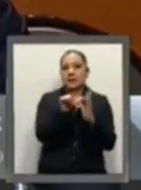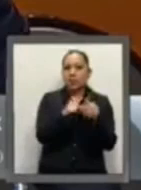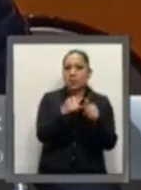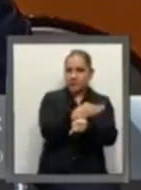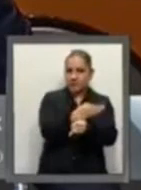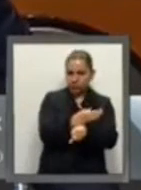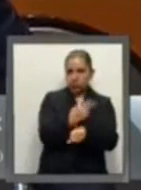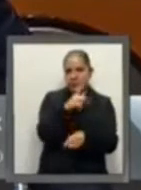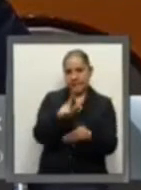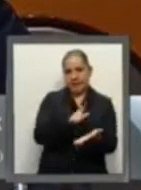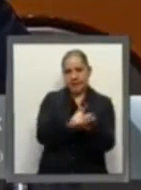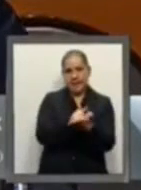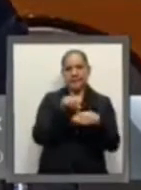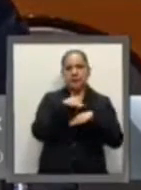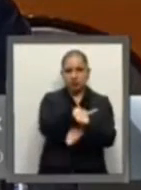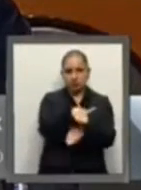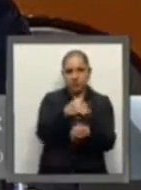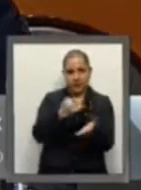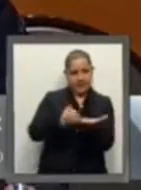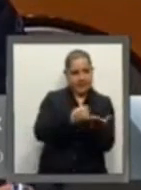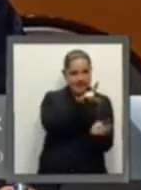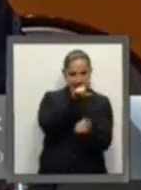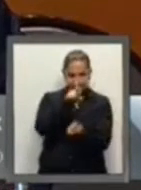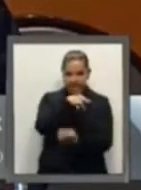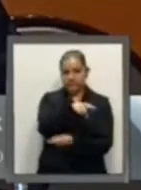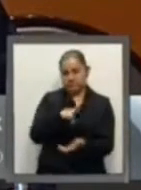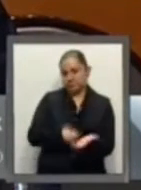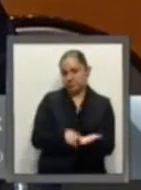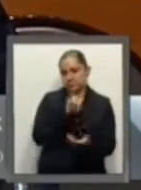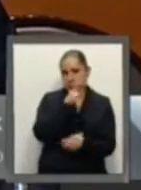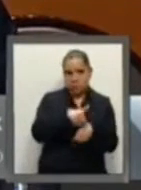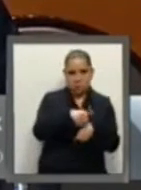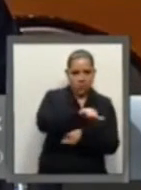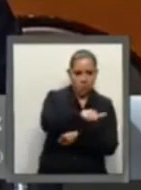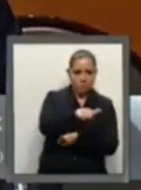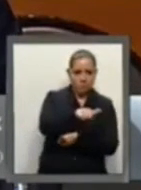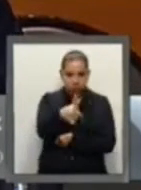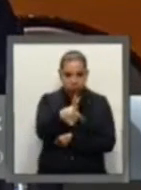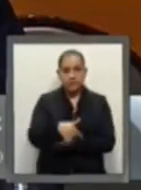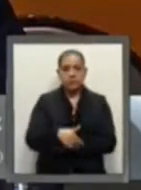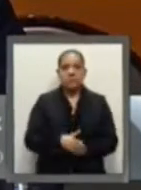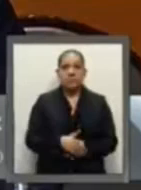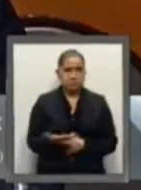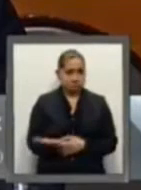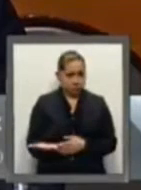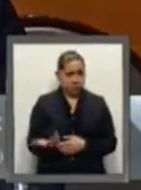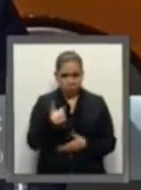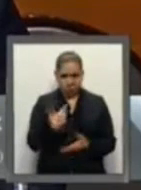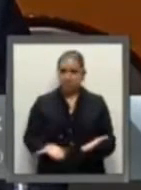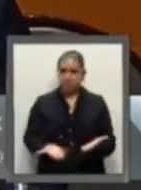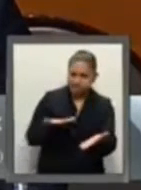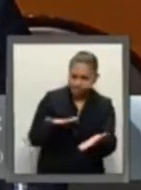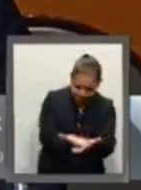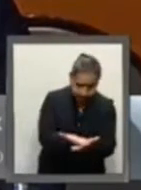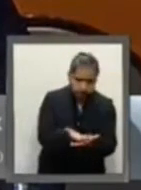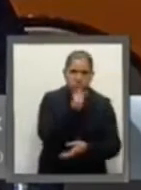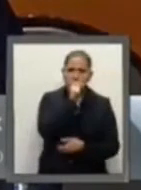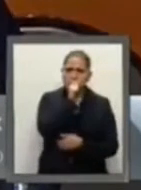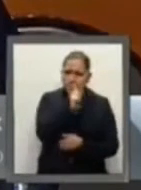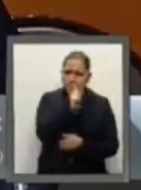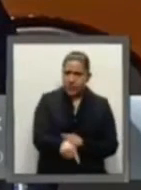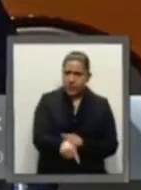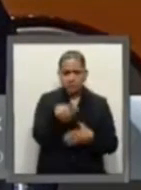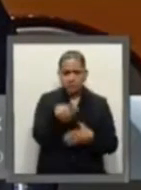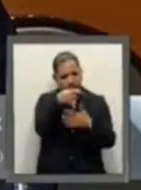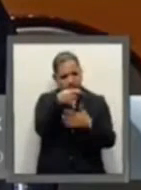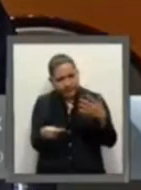décimo primero y décimo segundo y sumó a esa ruta legislativa que son los planteamientos que deben de entenderse como